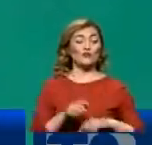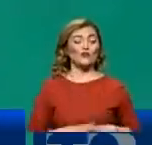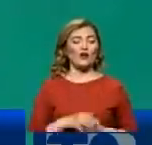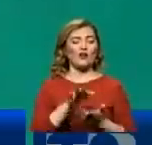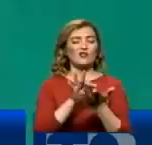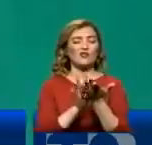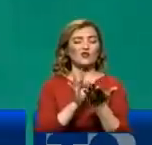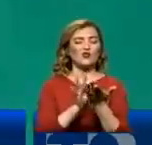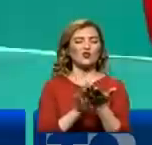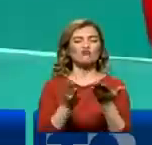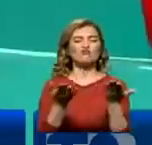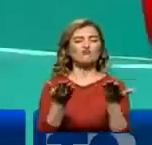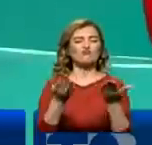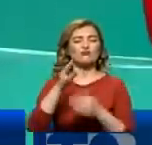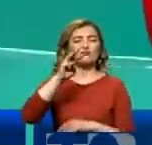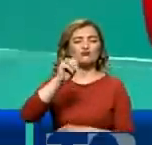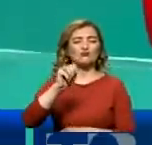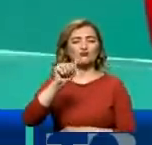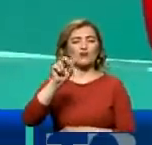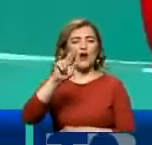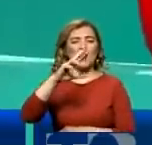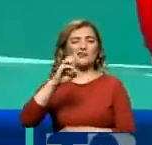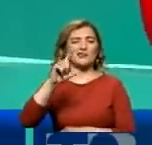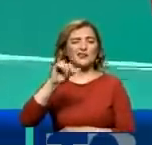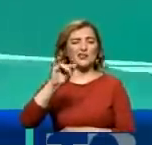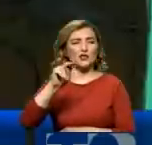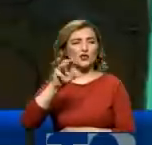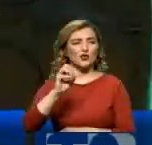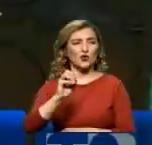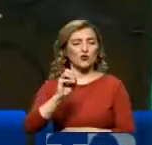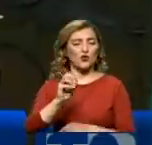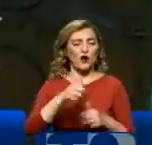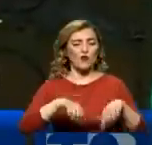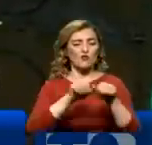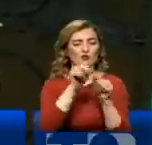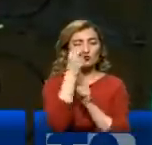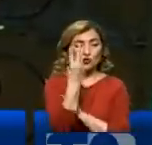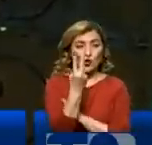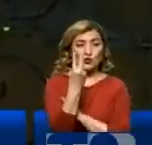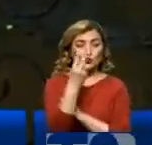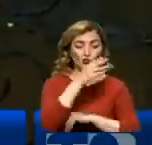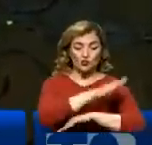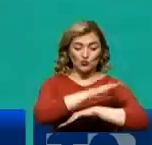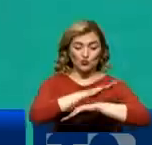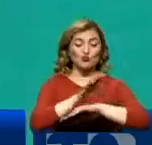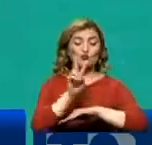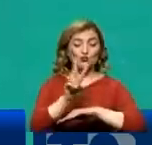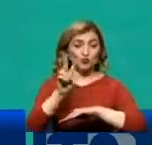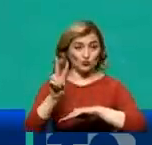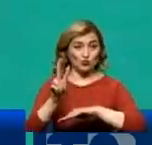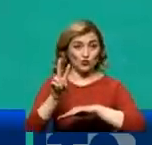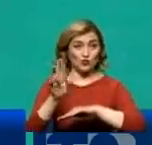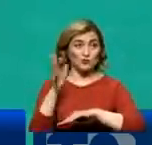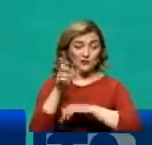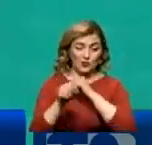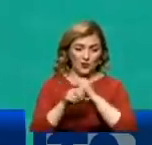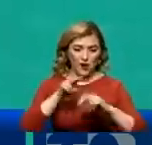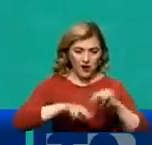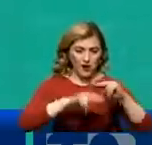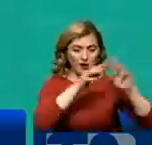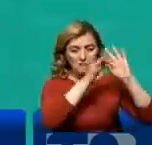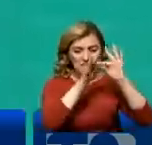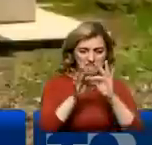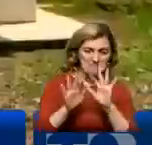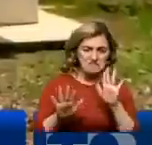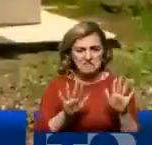Cantón Marcelino Maridueña. Tiene 2 aulas y 21 alumnos. El año pasado fue reconstruida y aunque aparentemente se la observa sin